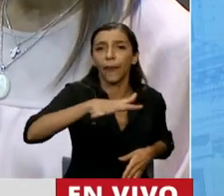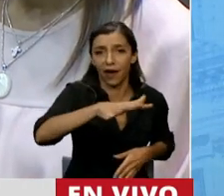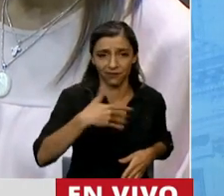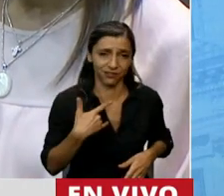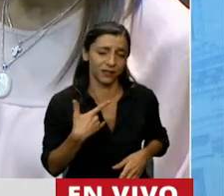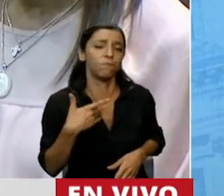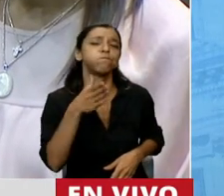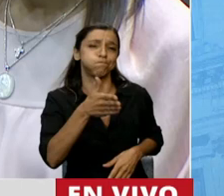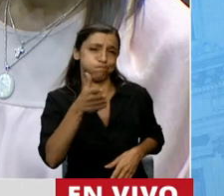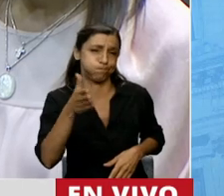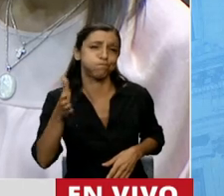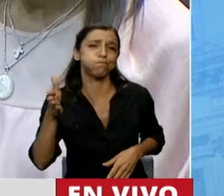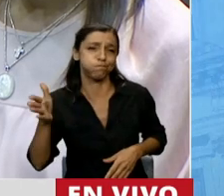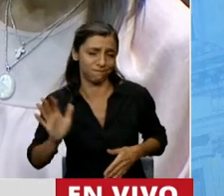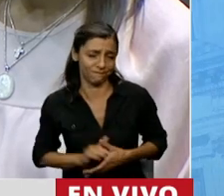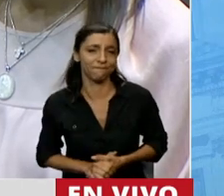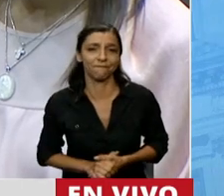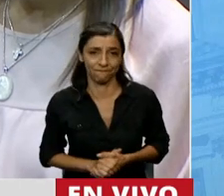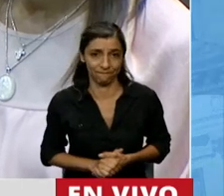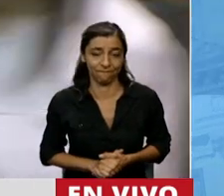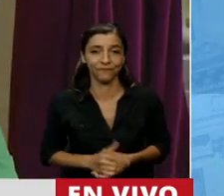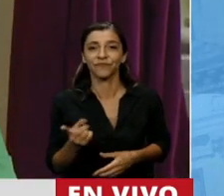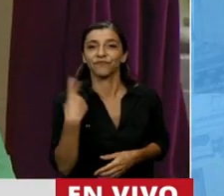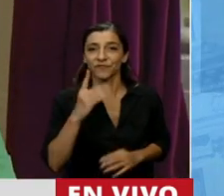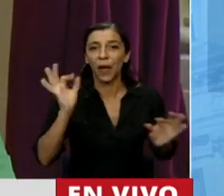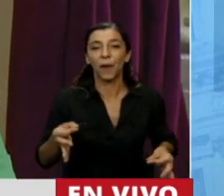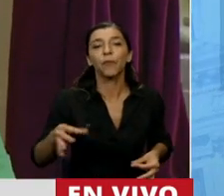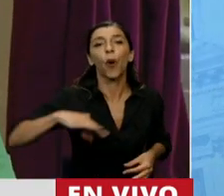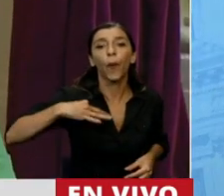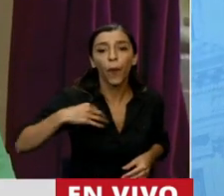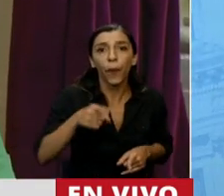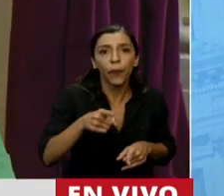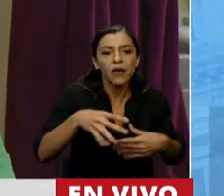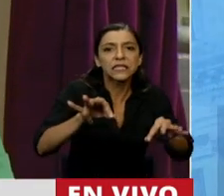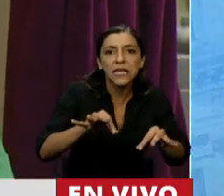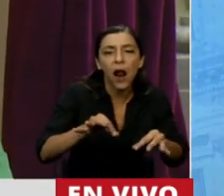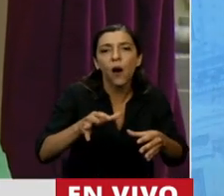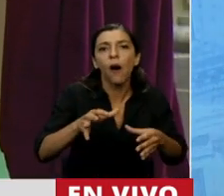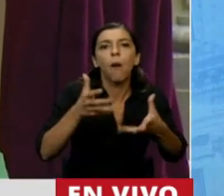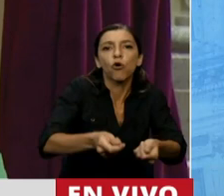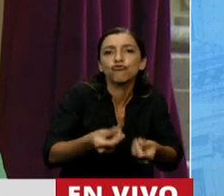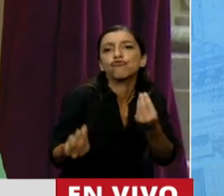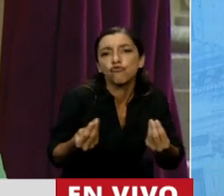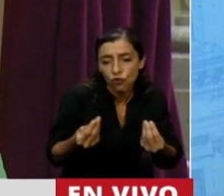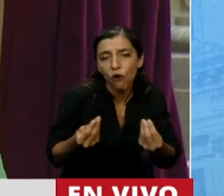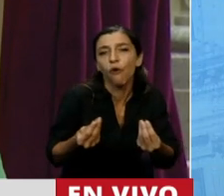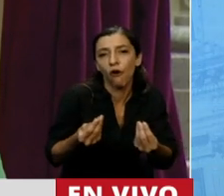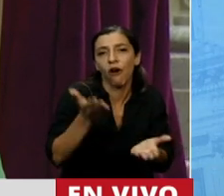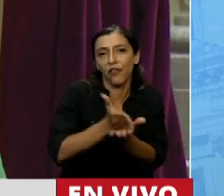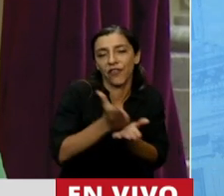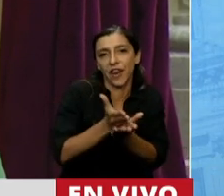Las vidas se salvan y se defienden garantizando y ampliando derechos, no negando la realidad.